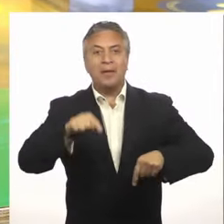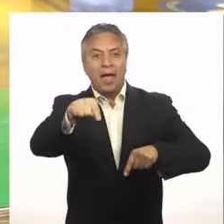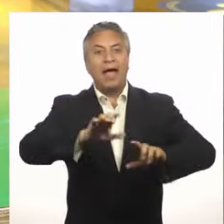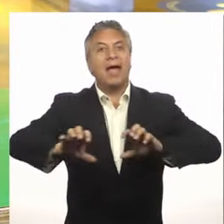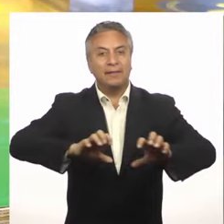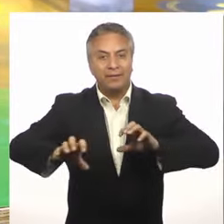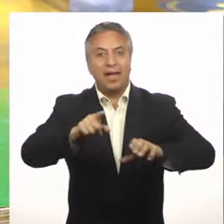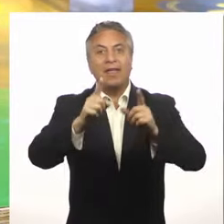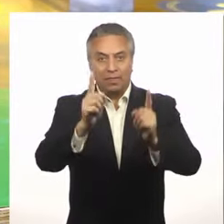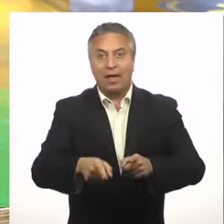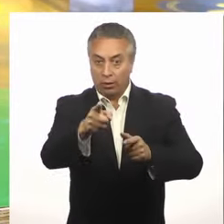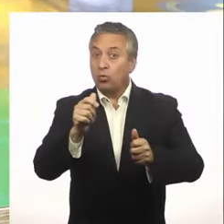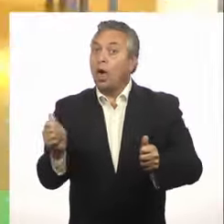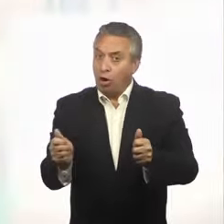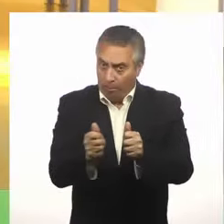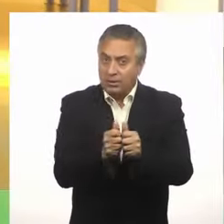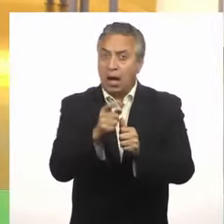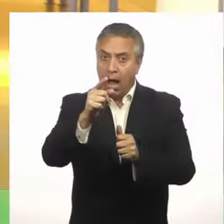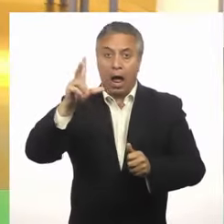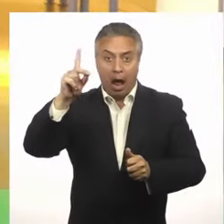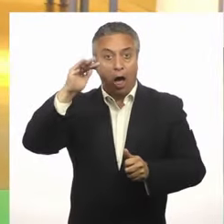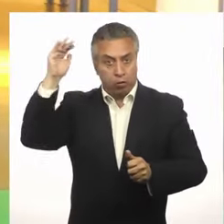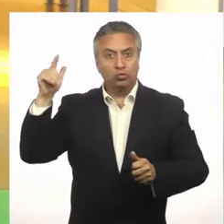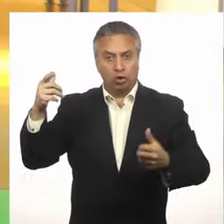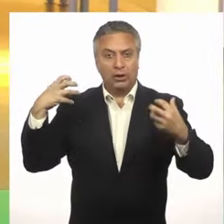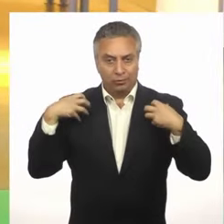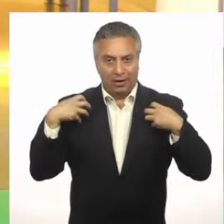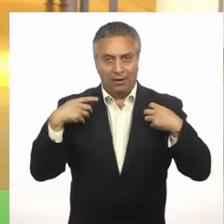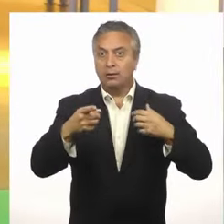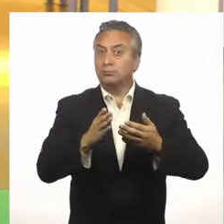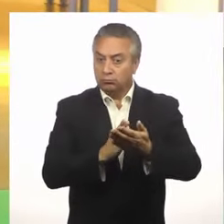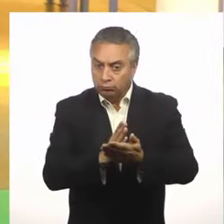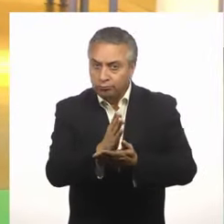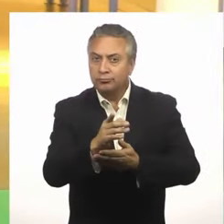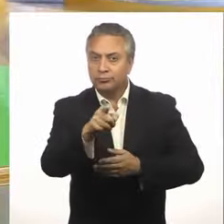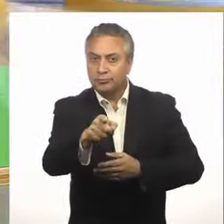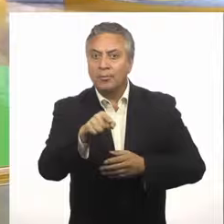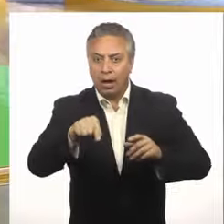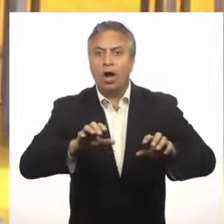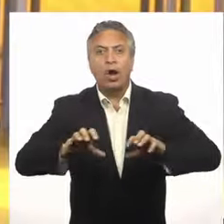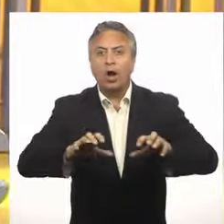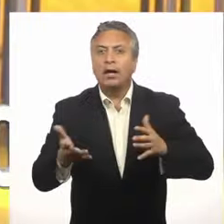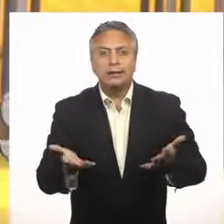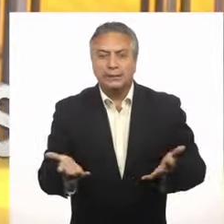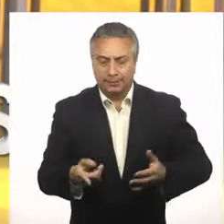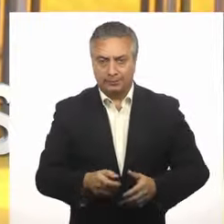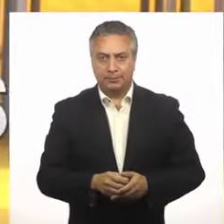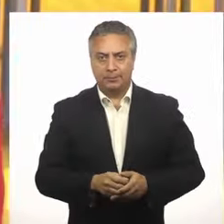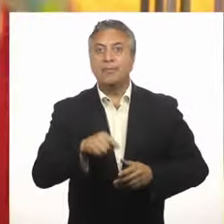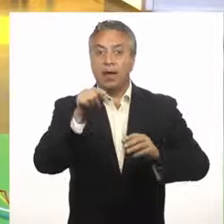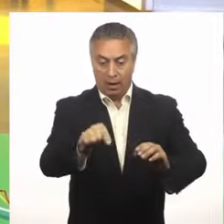debes estar acompañado de un adulto responsable. Para comenzar, los materiales que utilizaremos serán los siguientes.